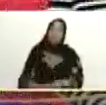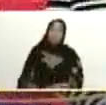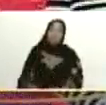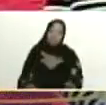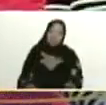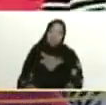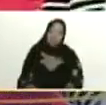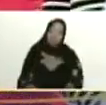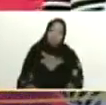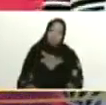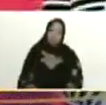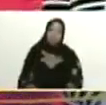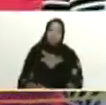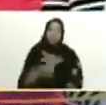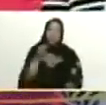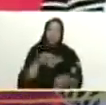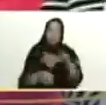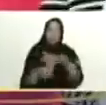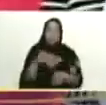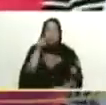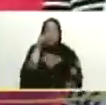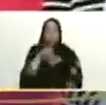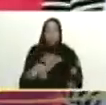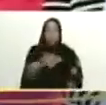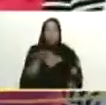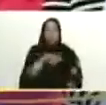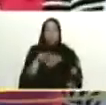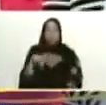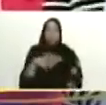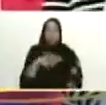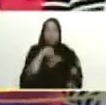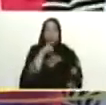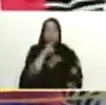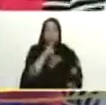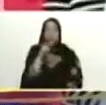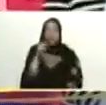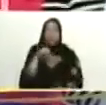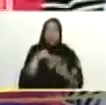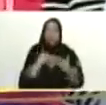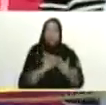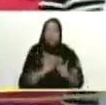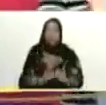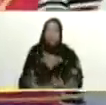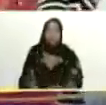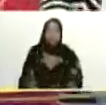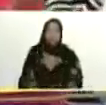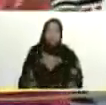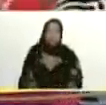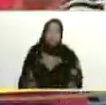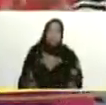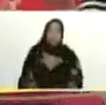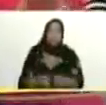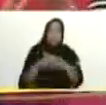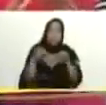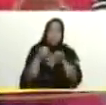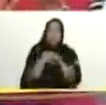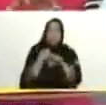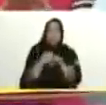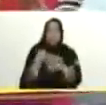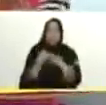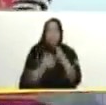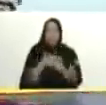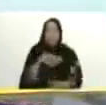Y tiene que haber justicia y mano dura, caiga quien caiga, contra todas las mafias.